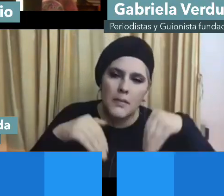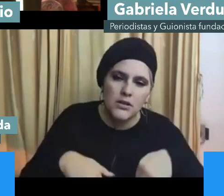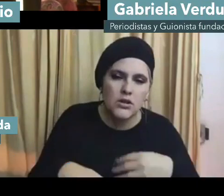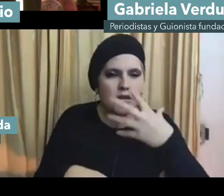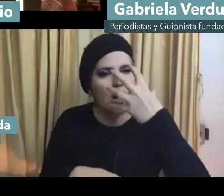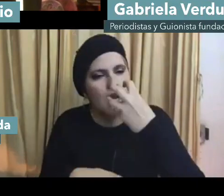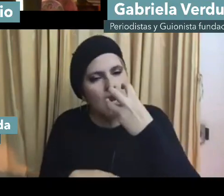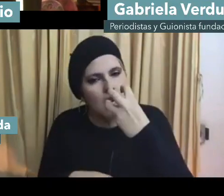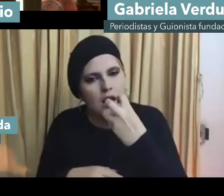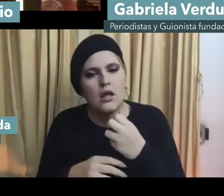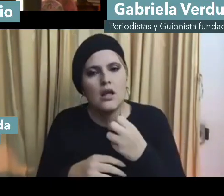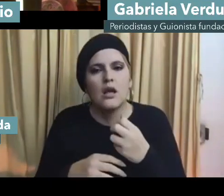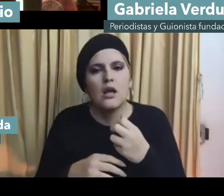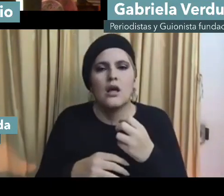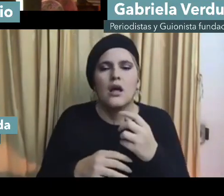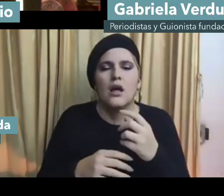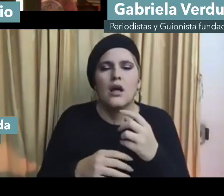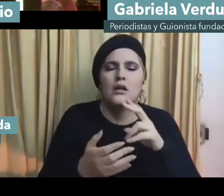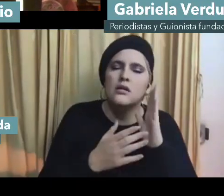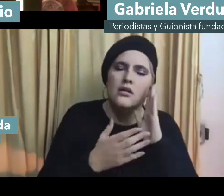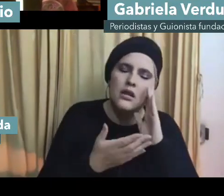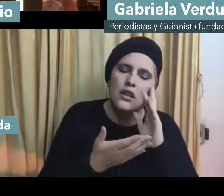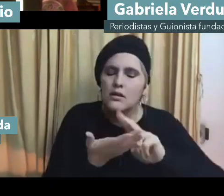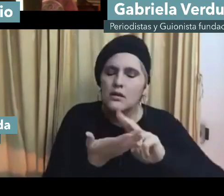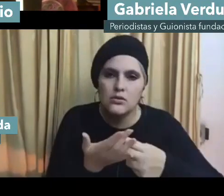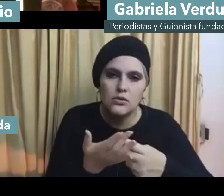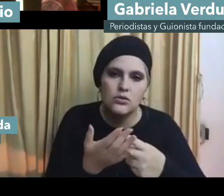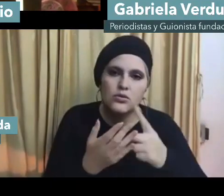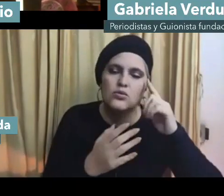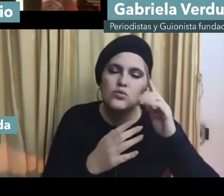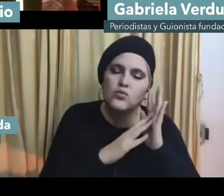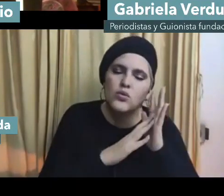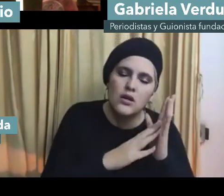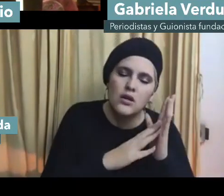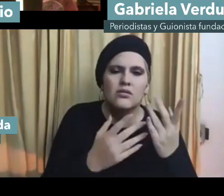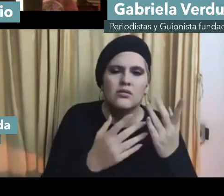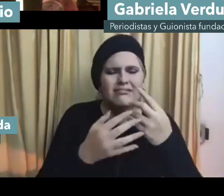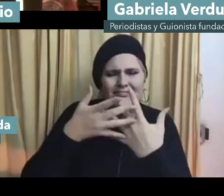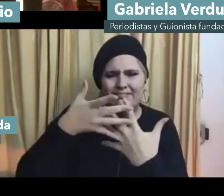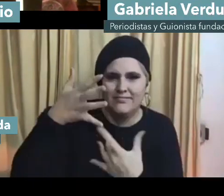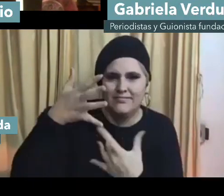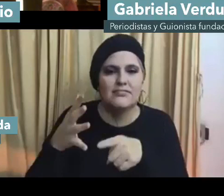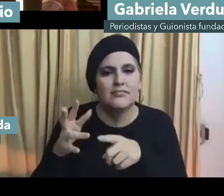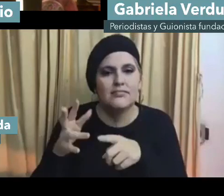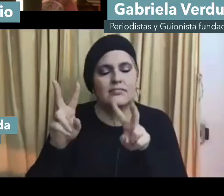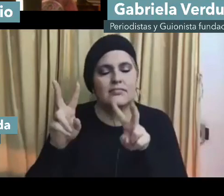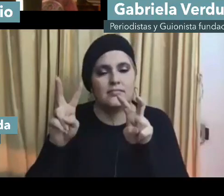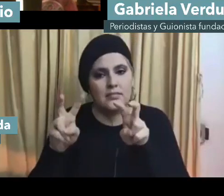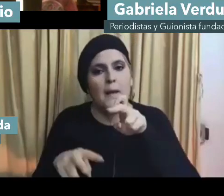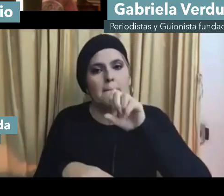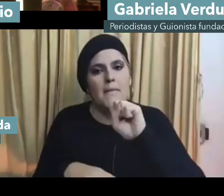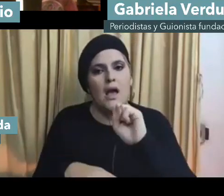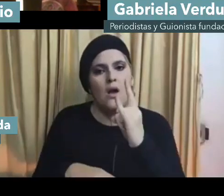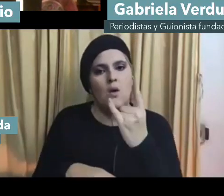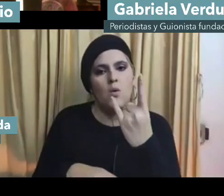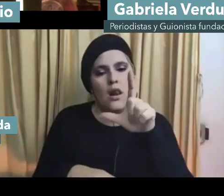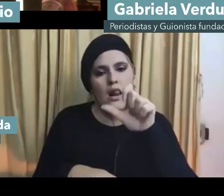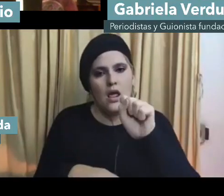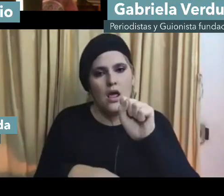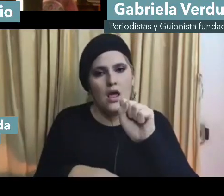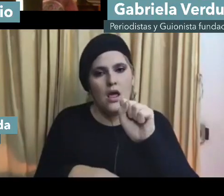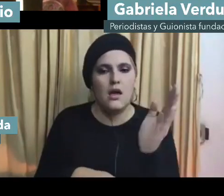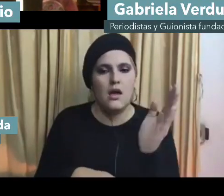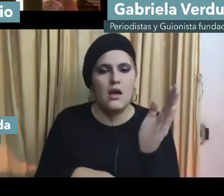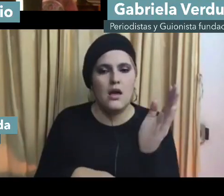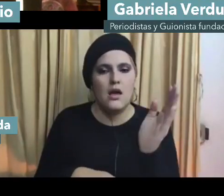va a estar a cargo de doctora Paula Regada. Ella es directora de vinculación con el medio de nuestra fundación, Juan. Ella es neuróloga infantil de la Universidad de